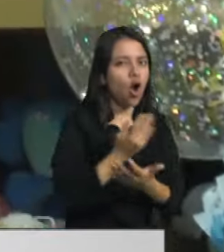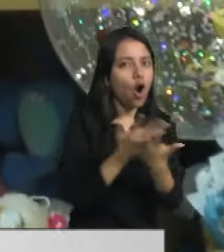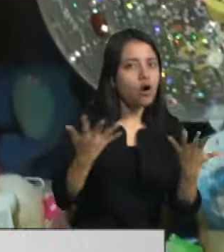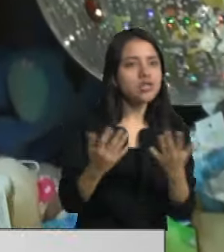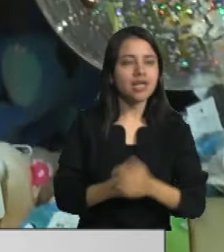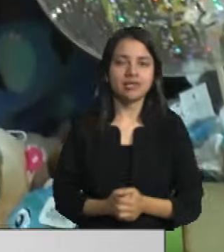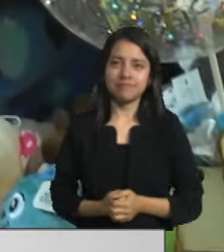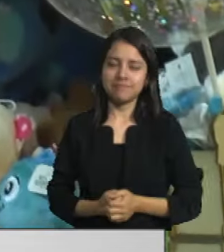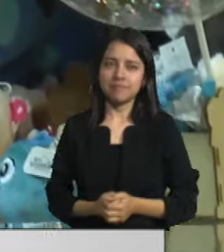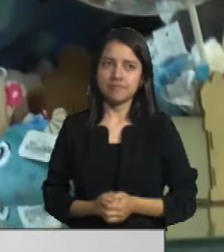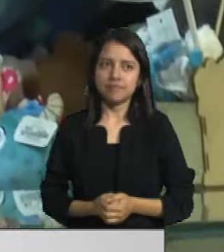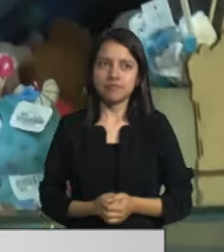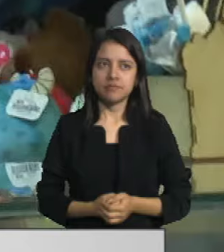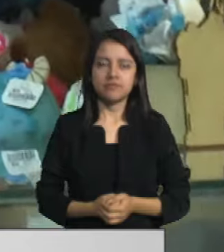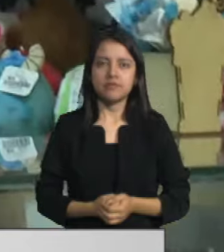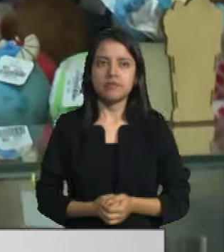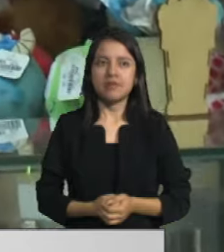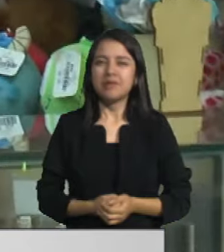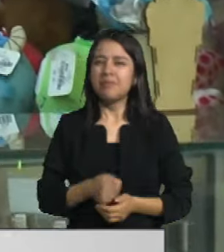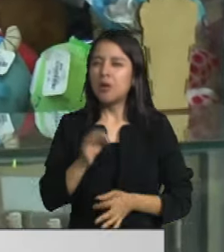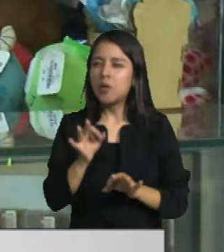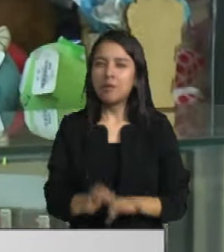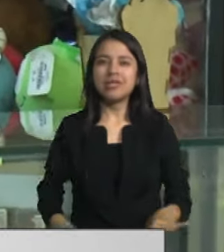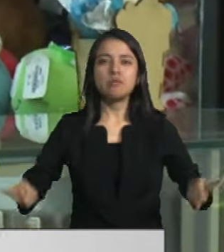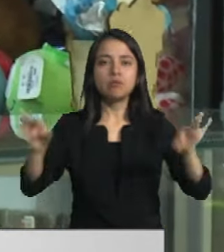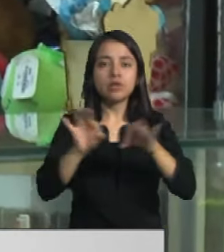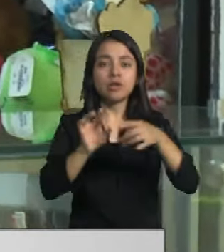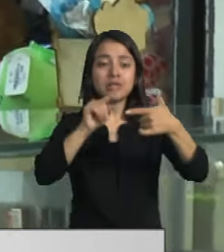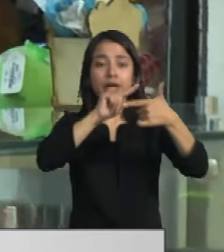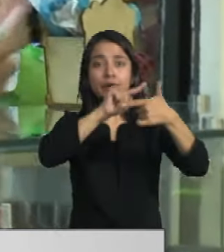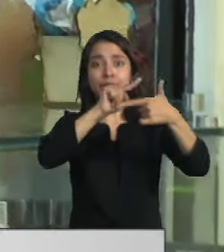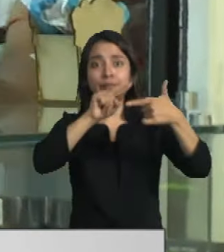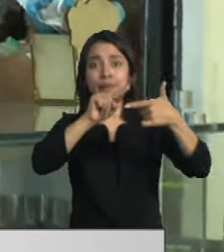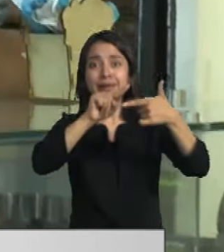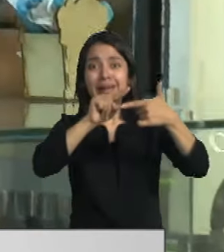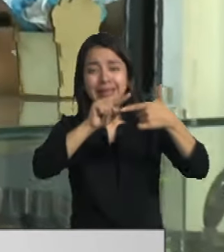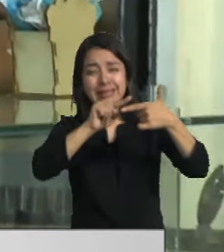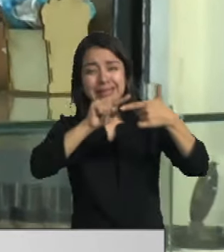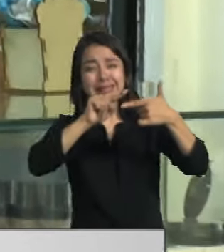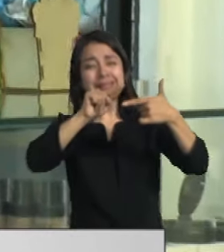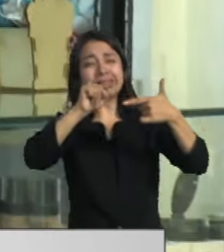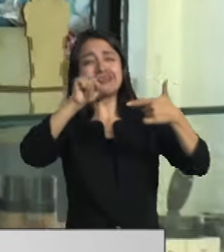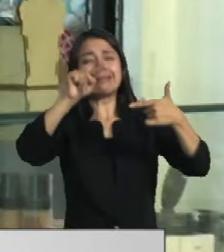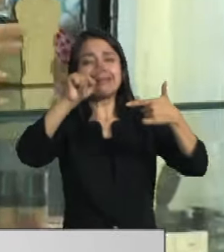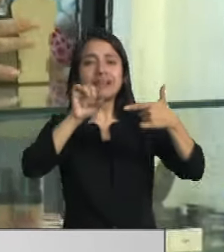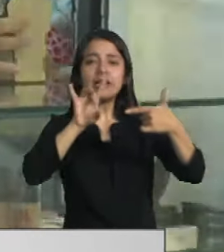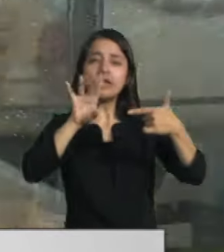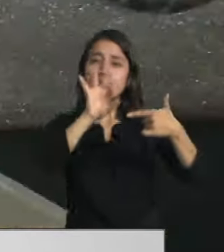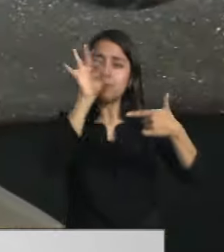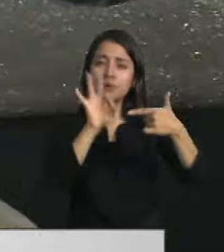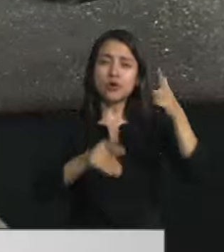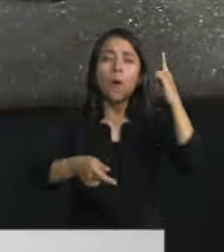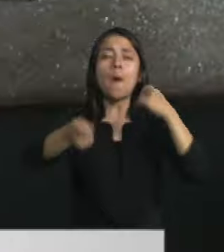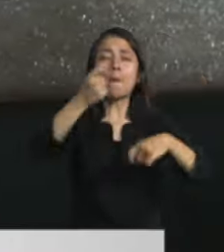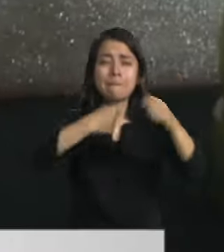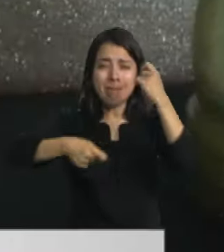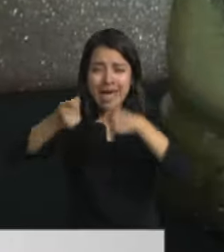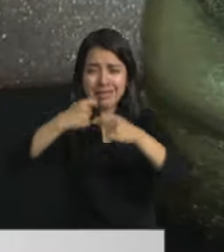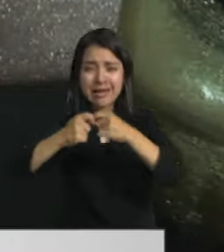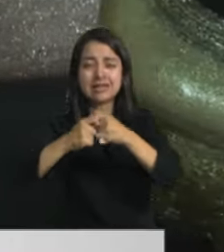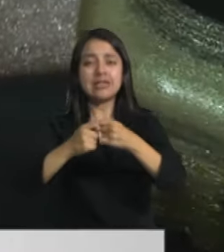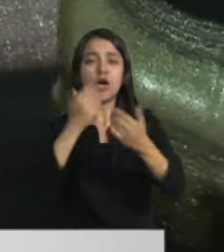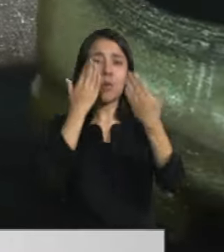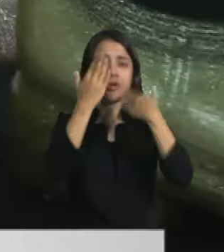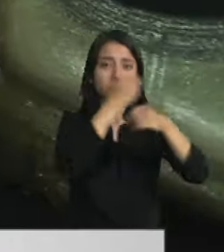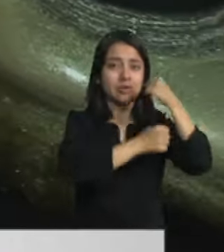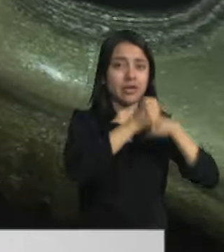pero lo más importante, buscaremos jalonar el 15% más de las ventas frente al año anterior, remontar todas las situaciones dificultosas